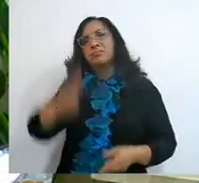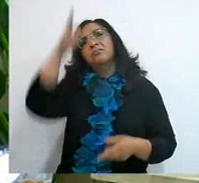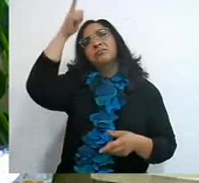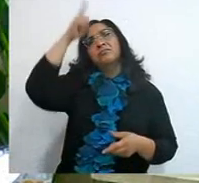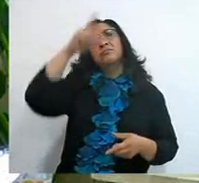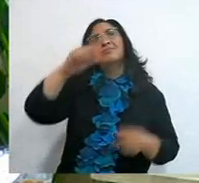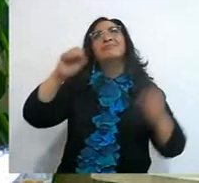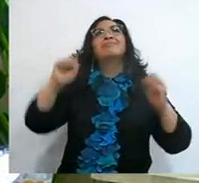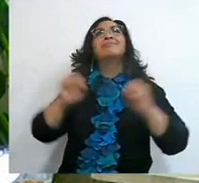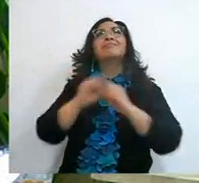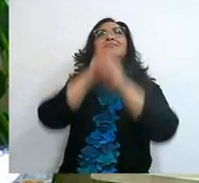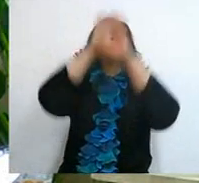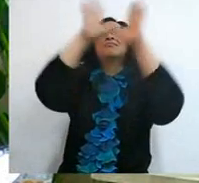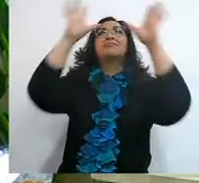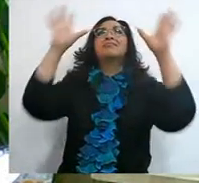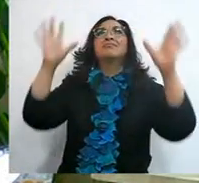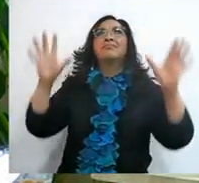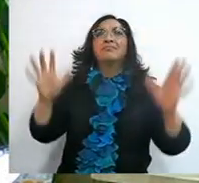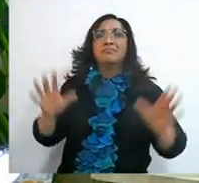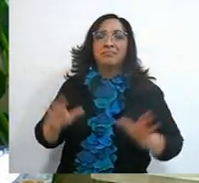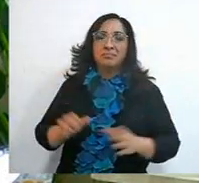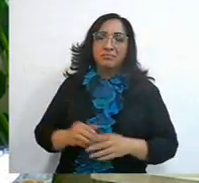ilumina,